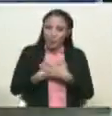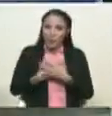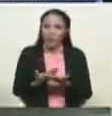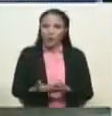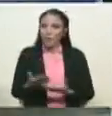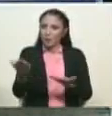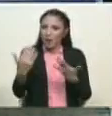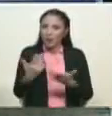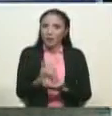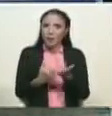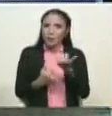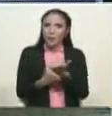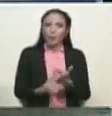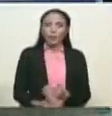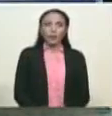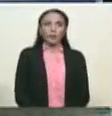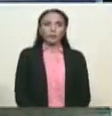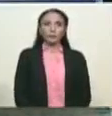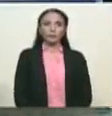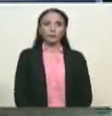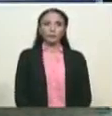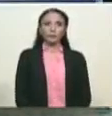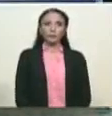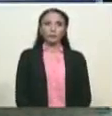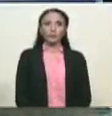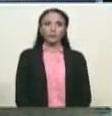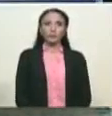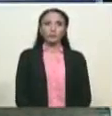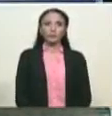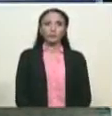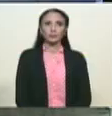compañeros, compañeras, contra el minimalismo,